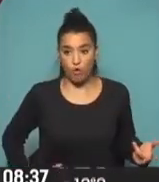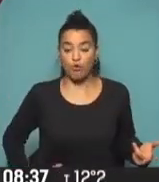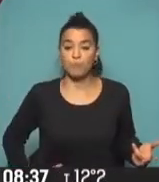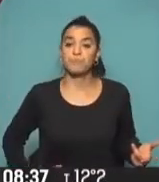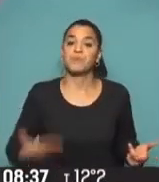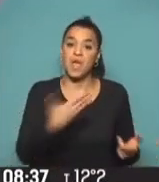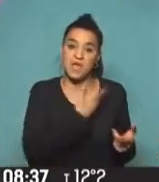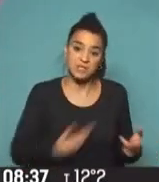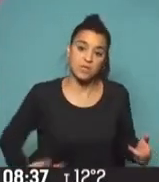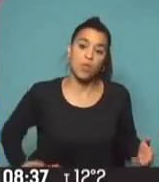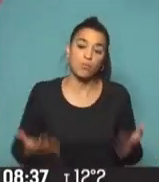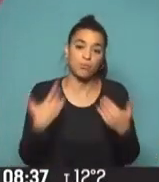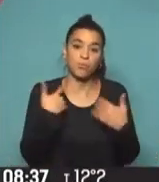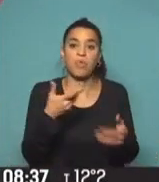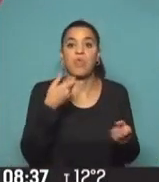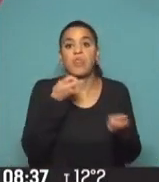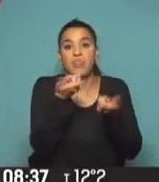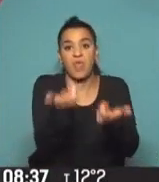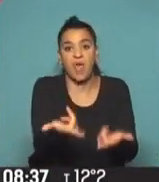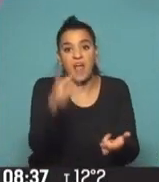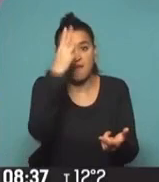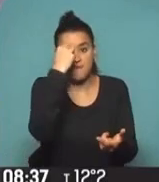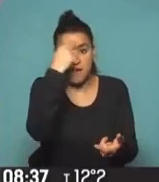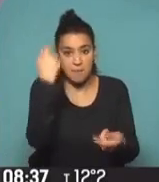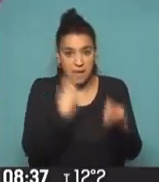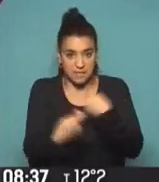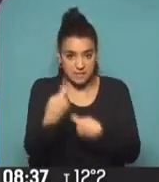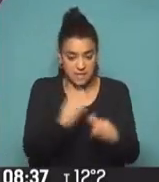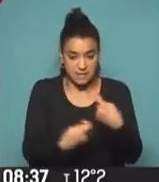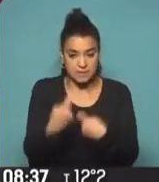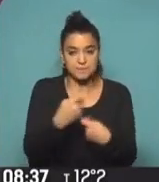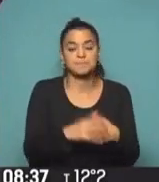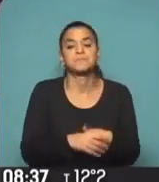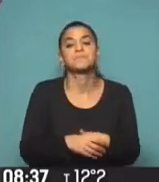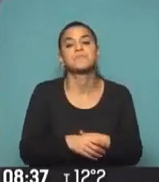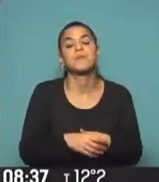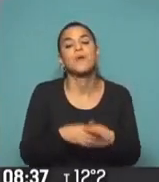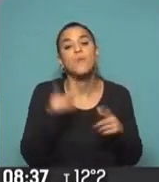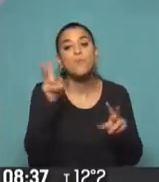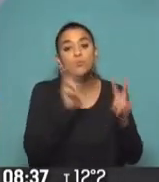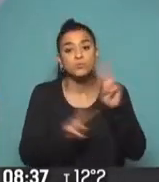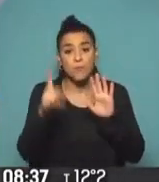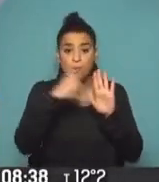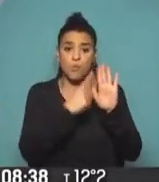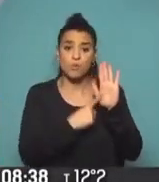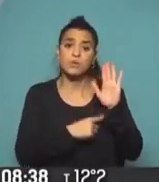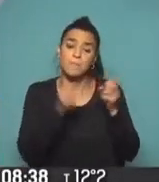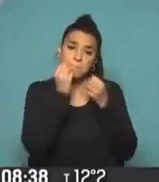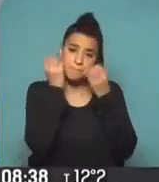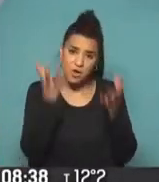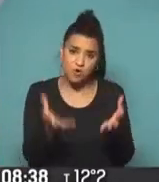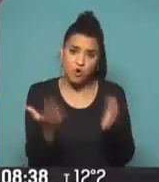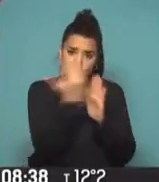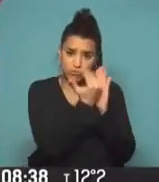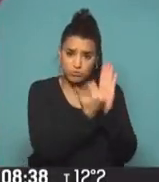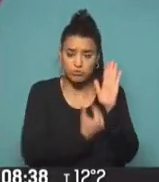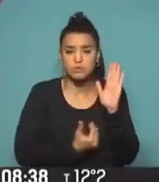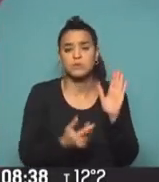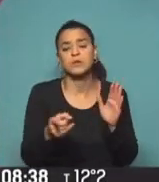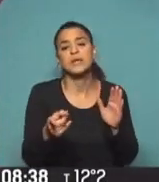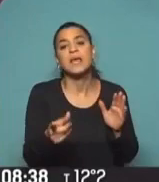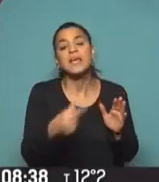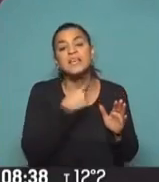expandirlo en en farmacias buscamos una regulación que sea un poco mejor mejorar todo eso queremos